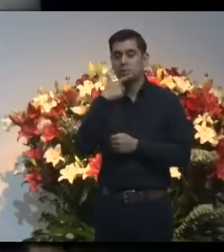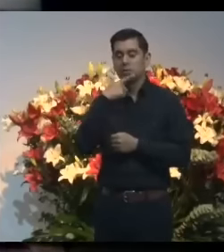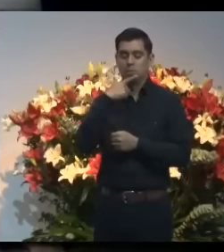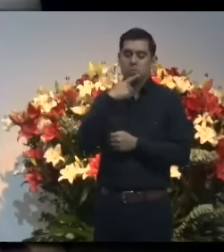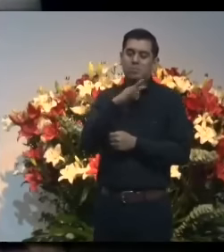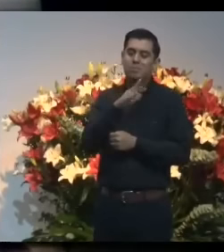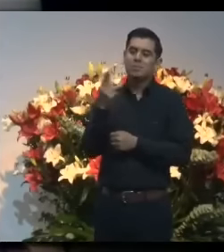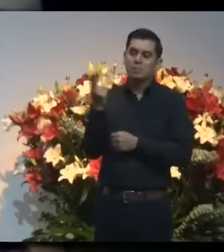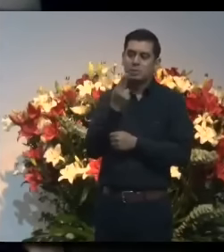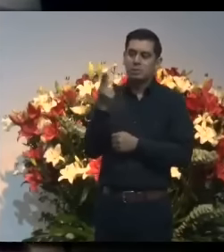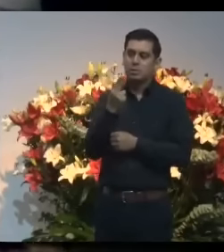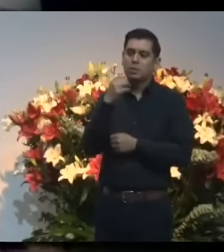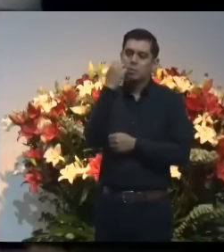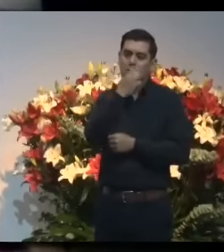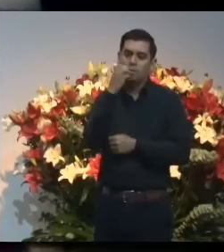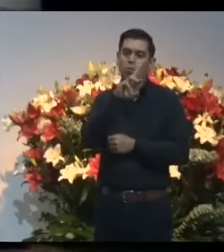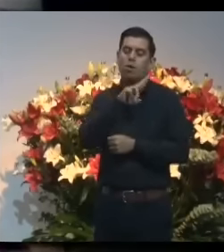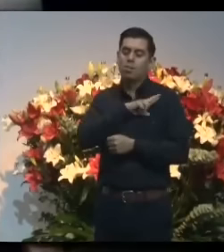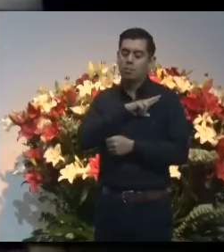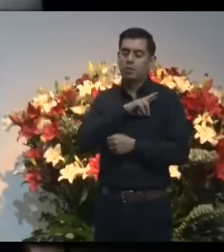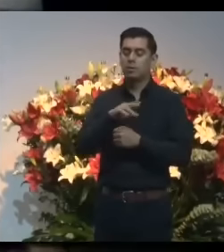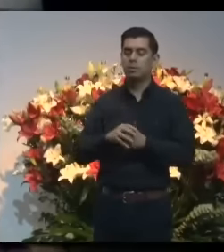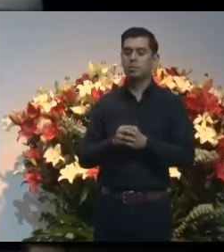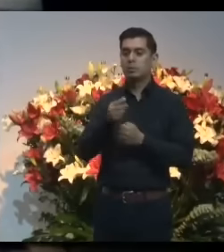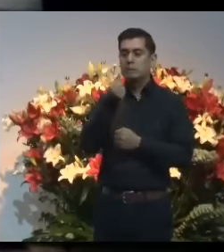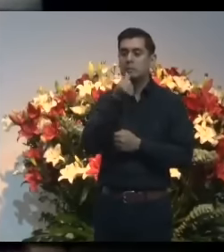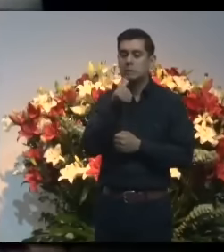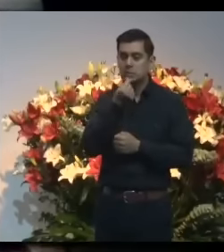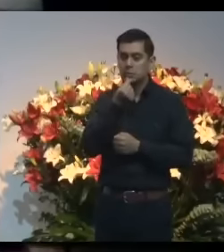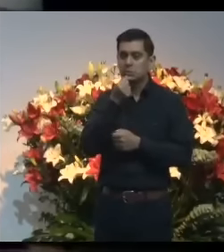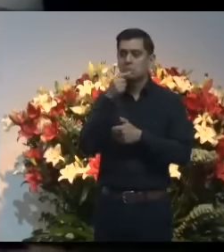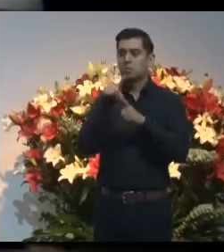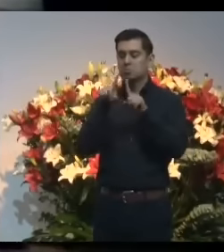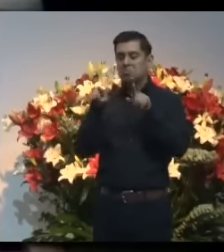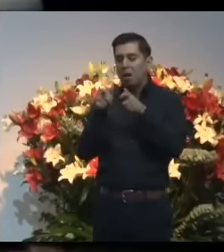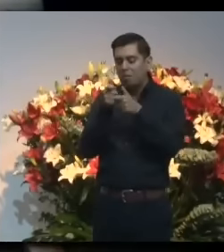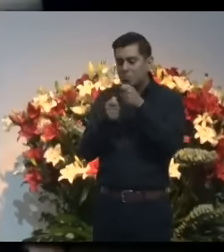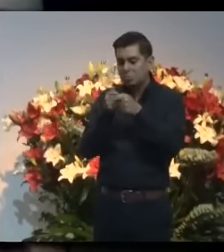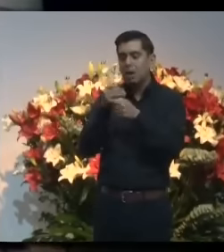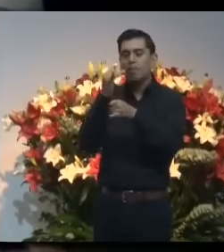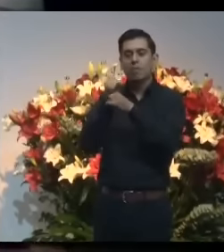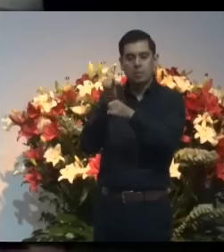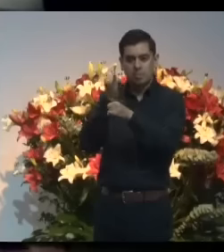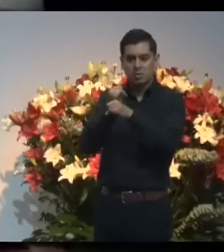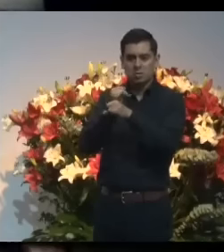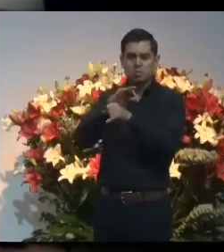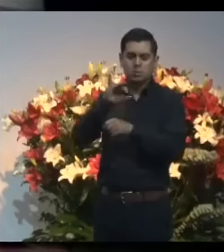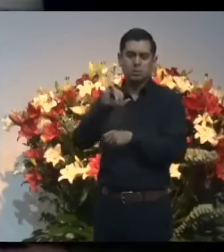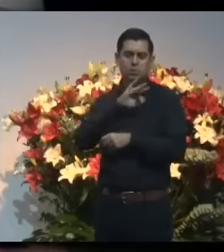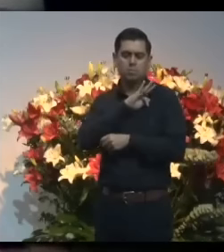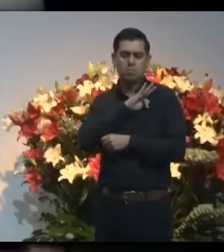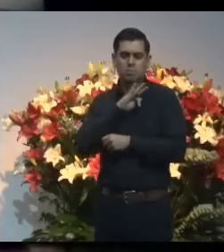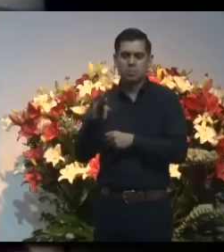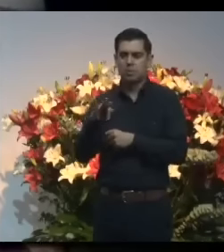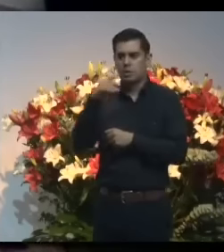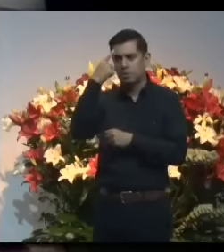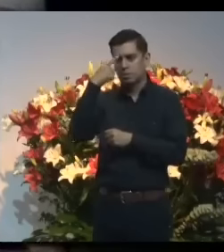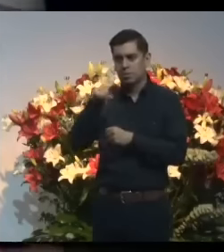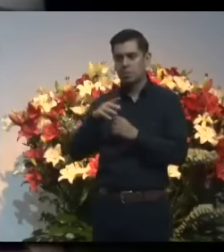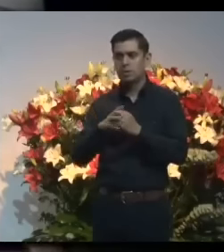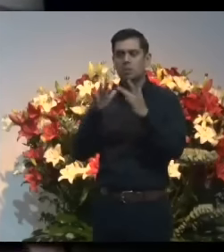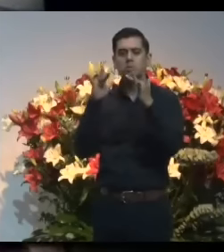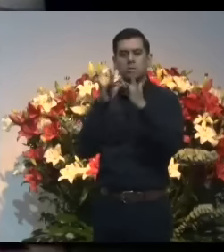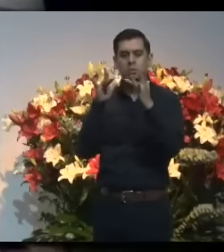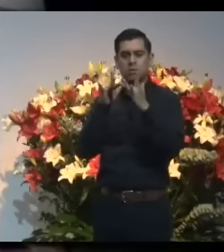que estar en una escuela privada. Este niño que tenga una tableta, que tenga internet, va a poder entrar a una plataforma de la enseñanza del